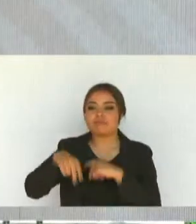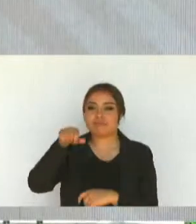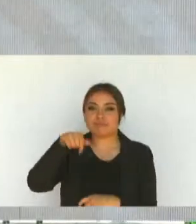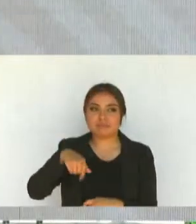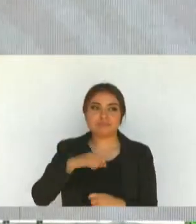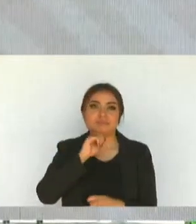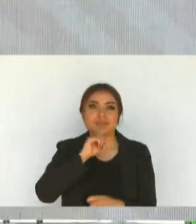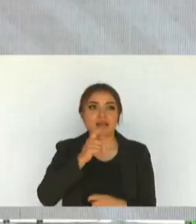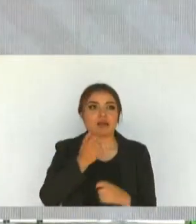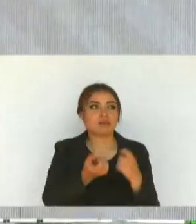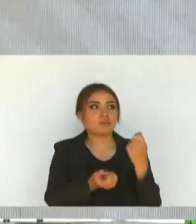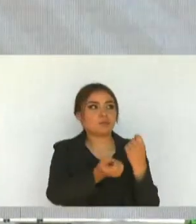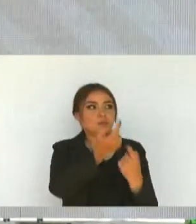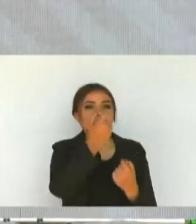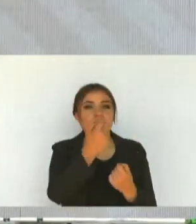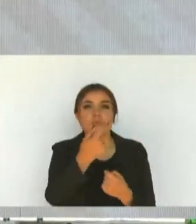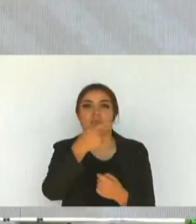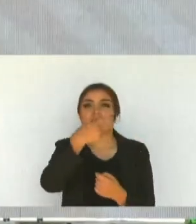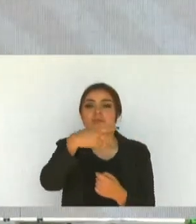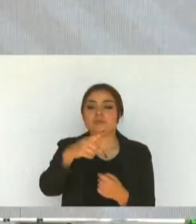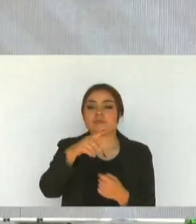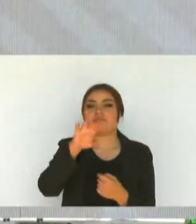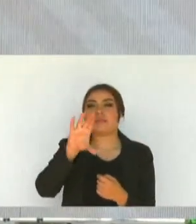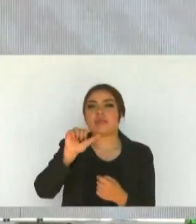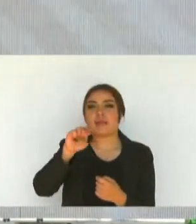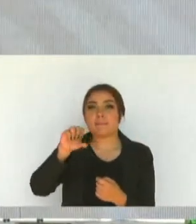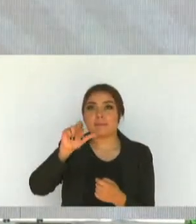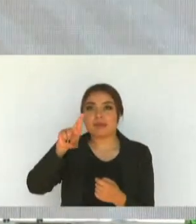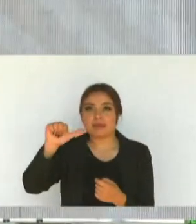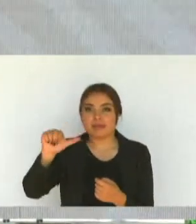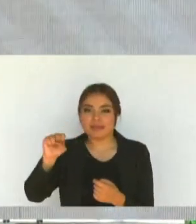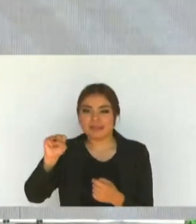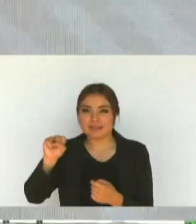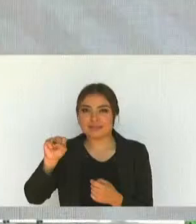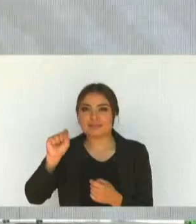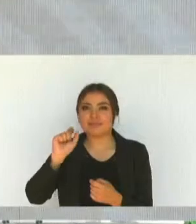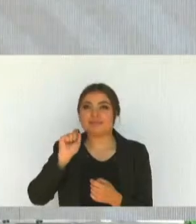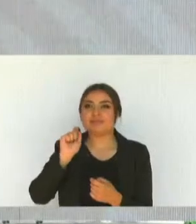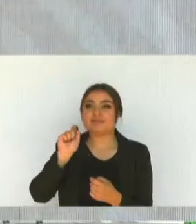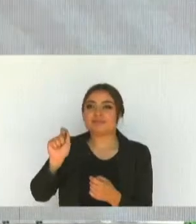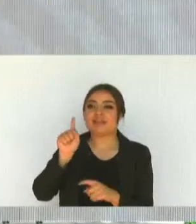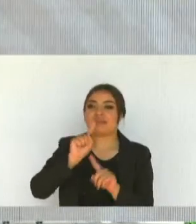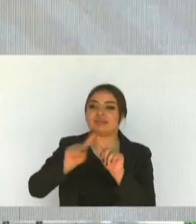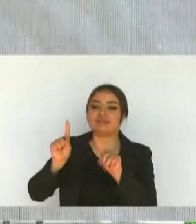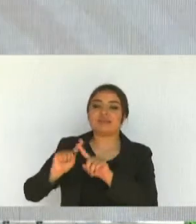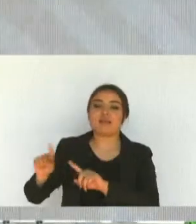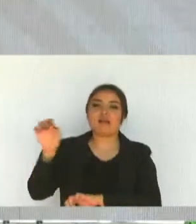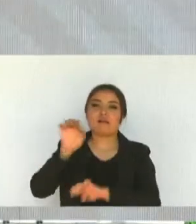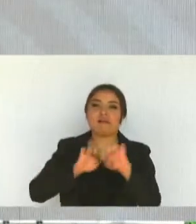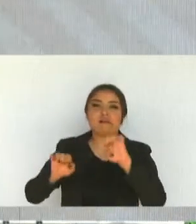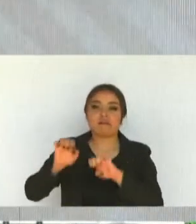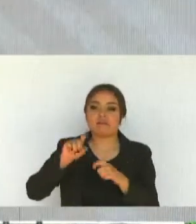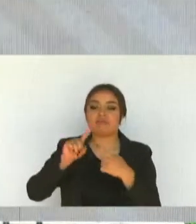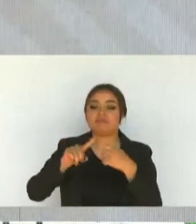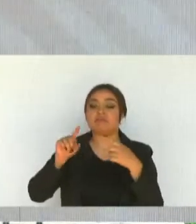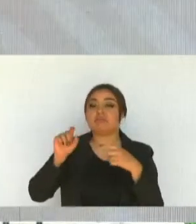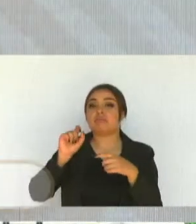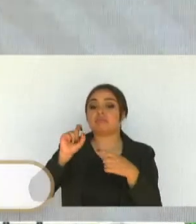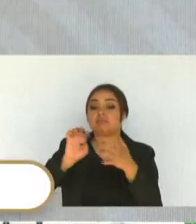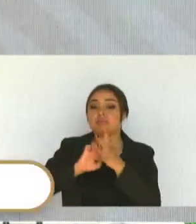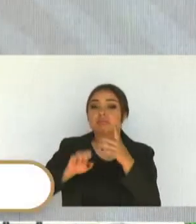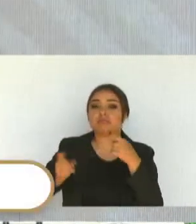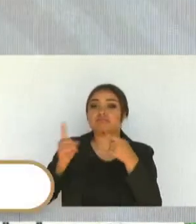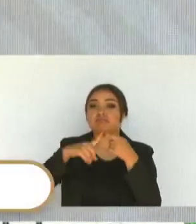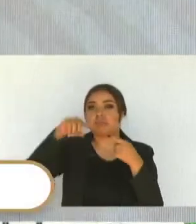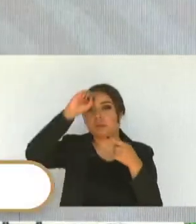de las cámaras nacionales y representativas de las distintas industrias, sobre todo de la minería. Yo destacaría